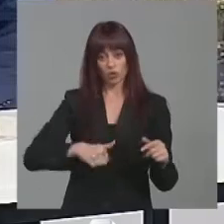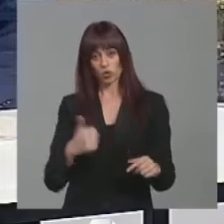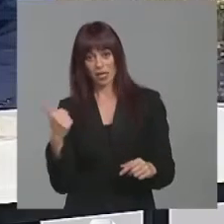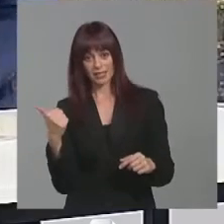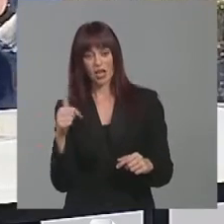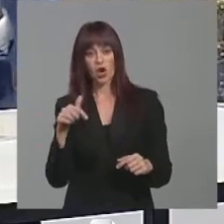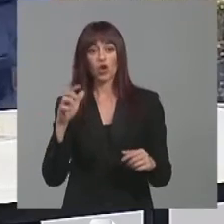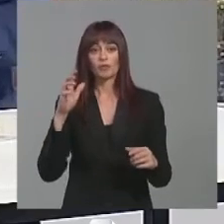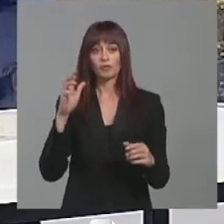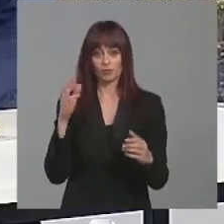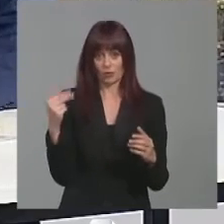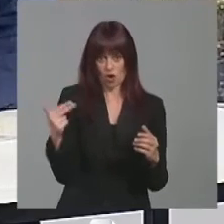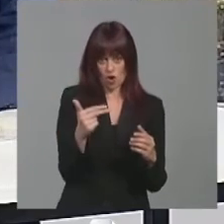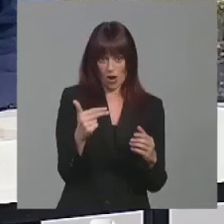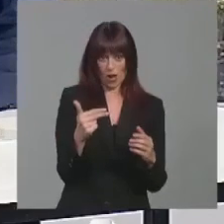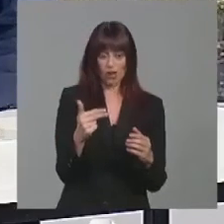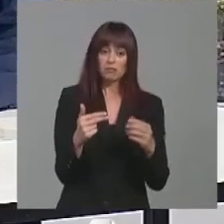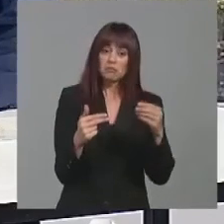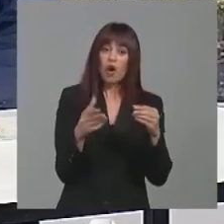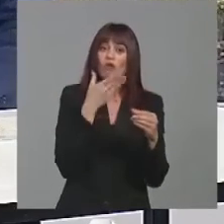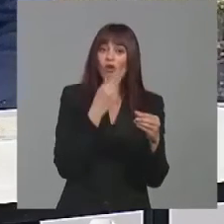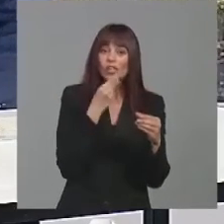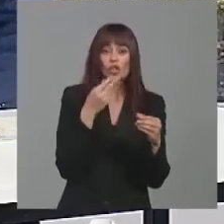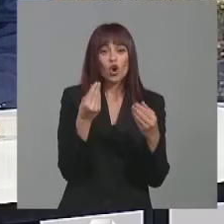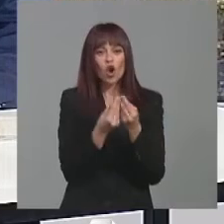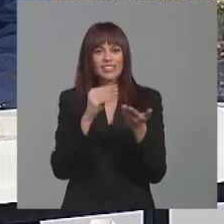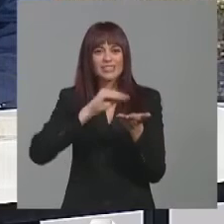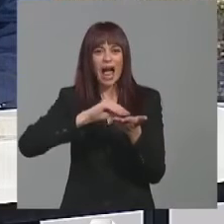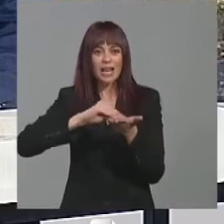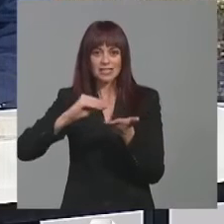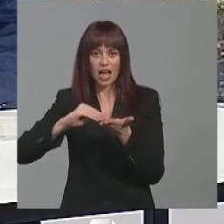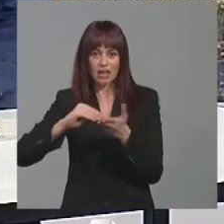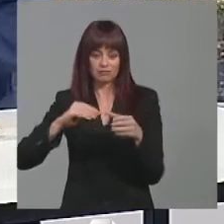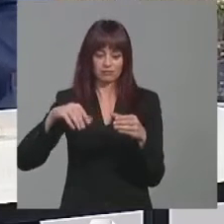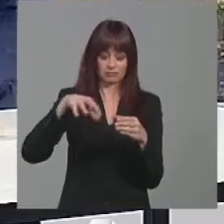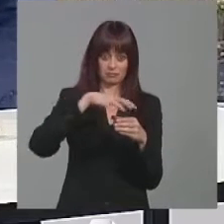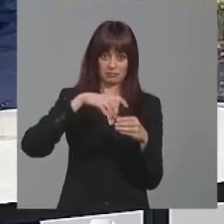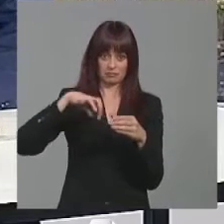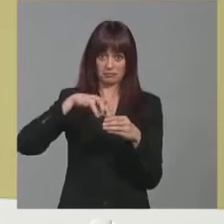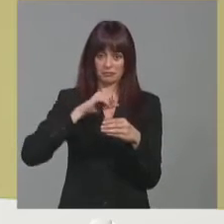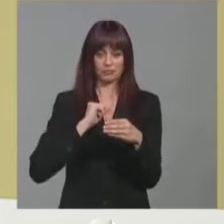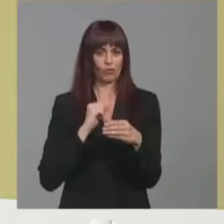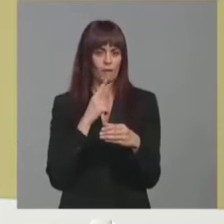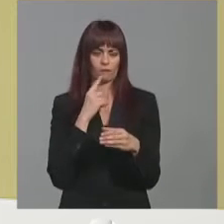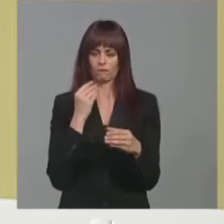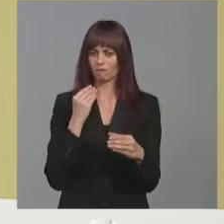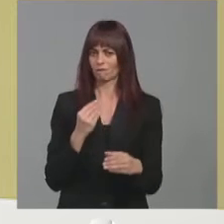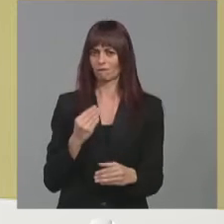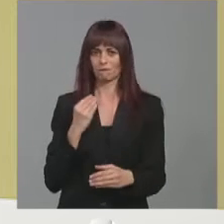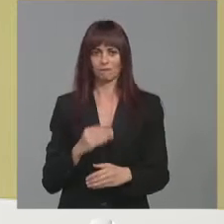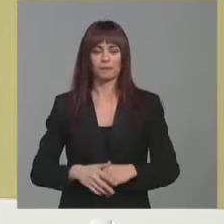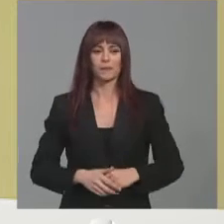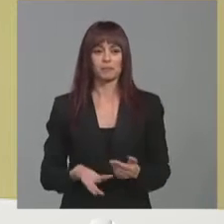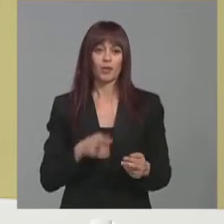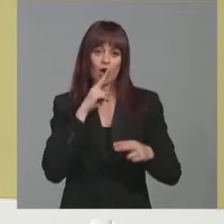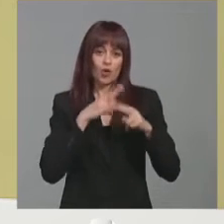y unos trocitos de bonito con unos brotes y unas salsas eh en la parte superior que bueno es una delicia y lleva el